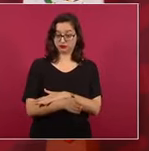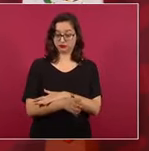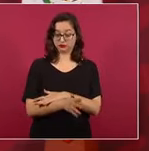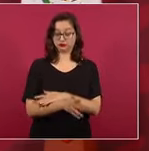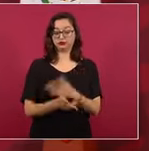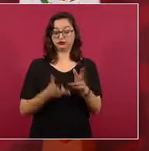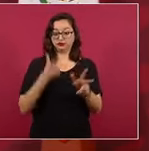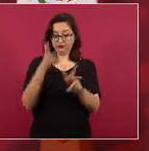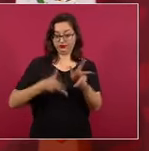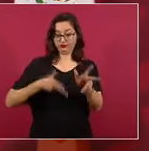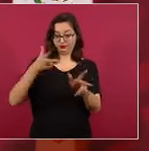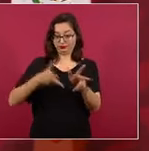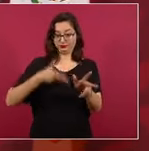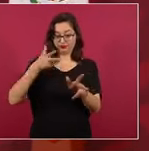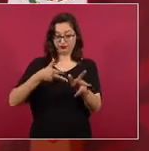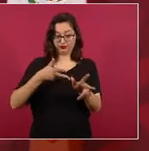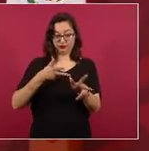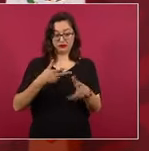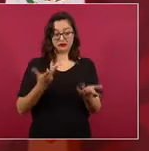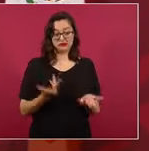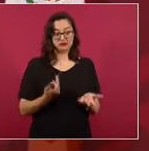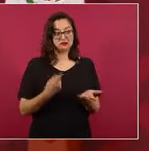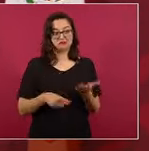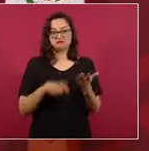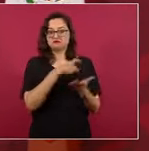porque era tanta la corrupción